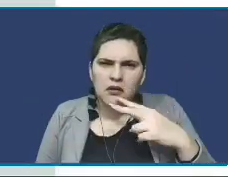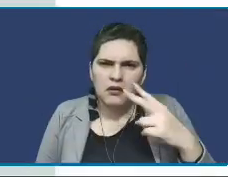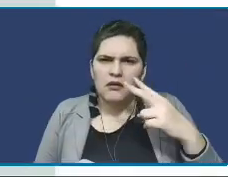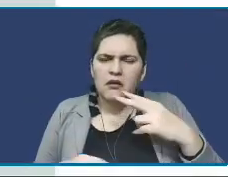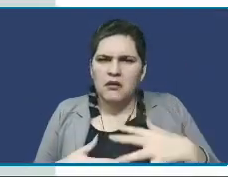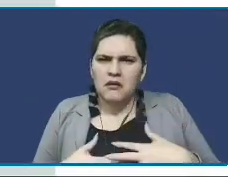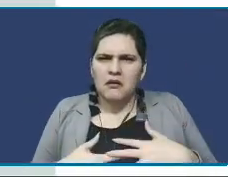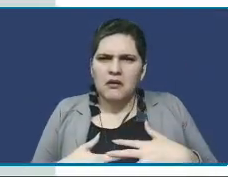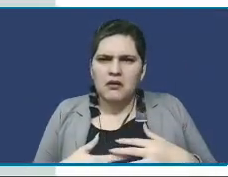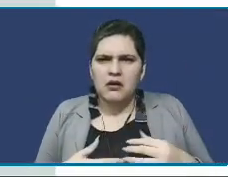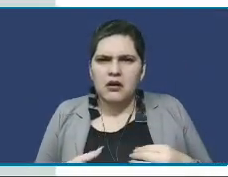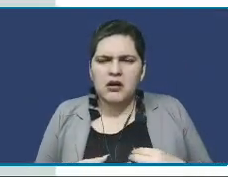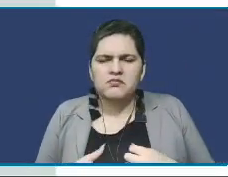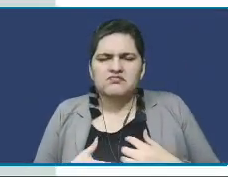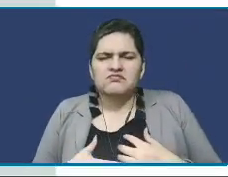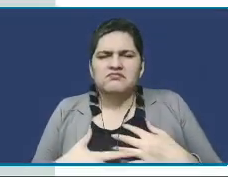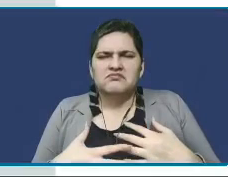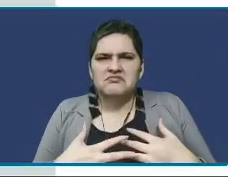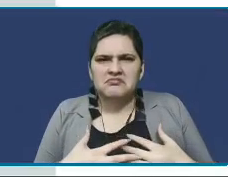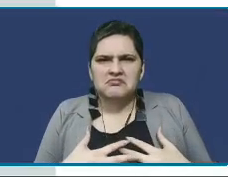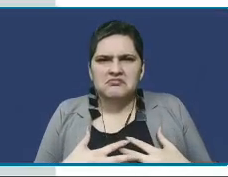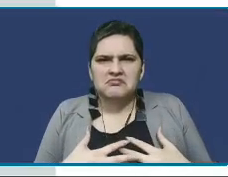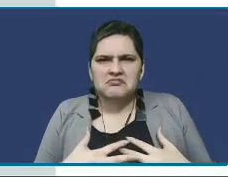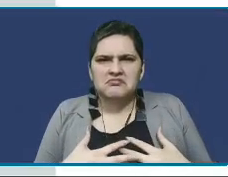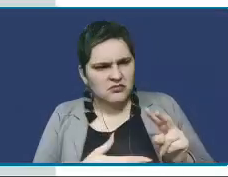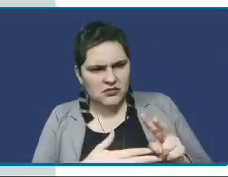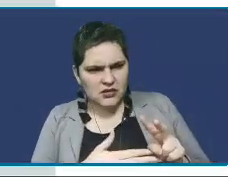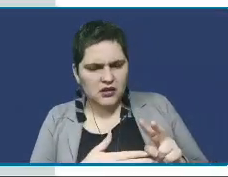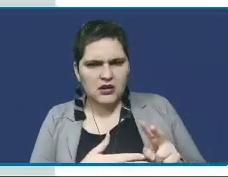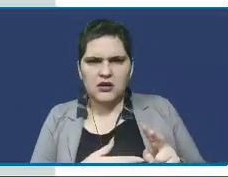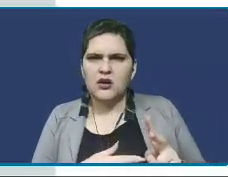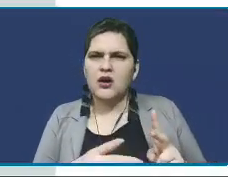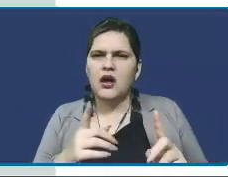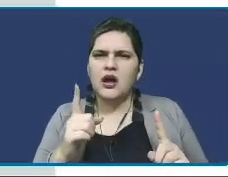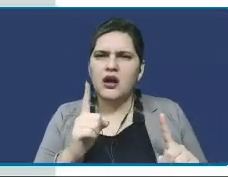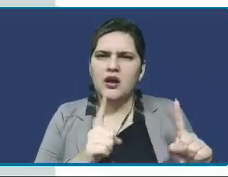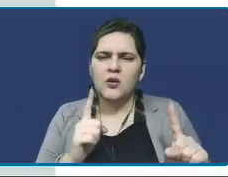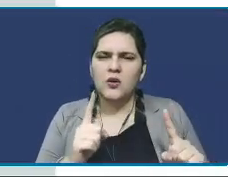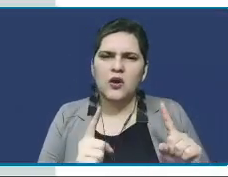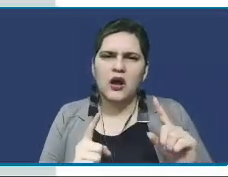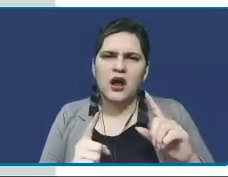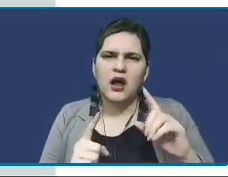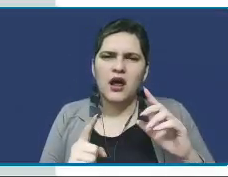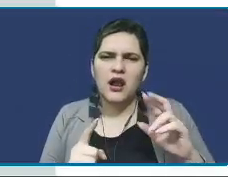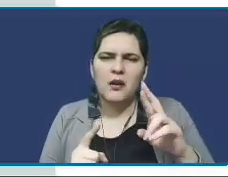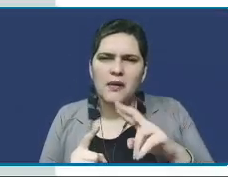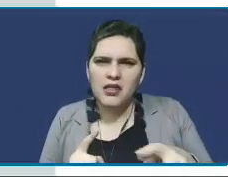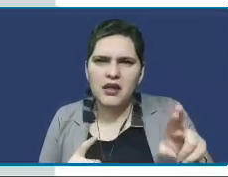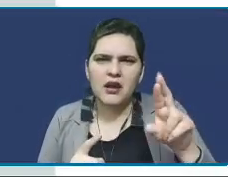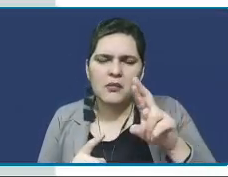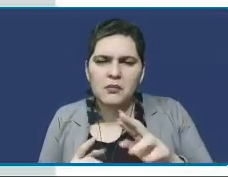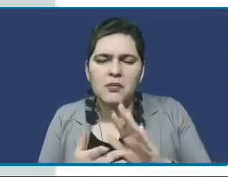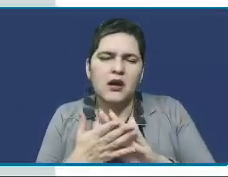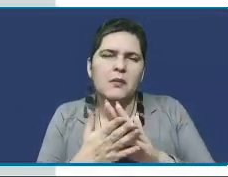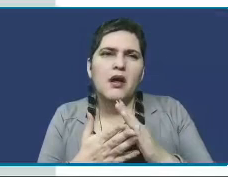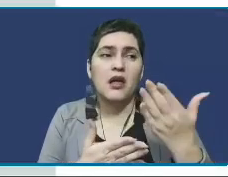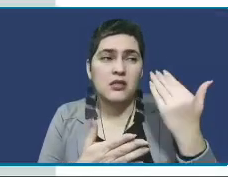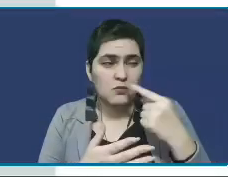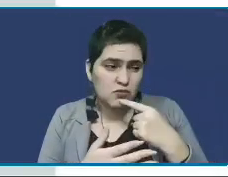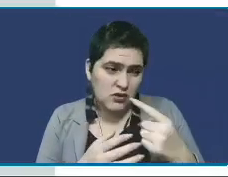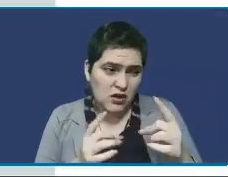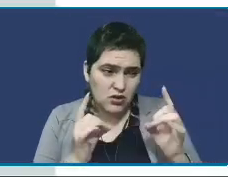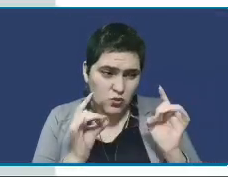suspirar o gemir, la ecolalia retardada en relación a si alguna vez yo como mamá le dije, ¿te duele la guatita?